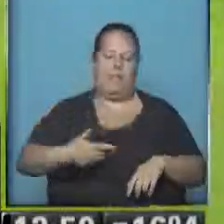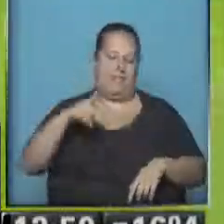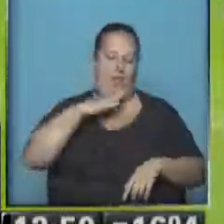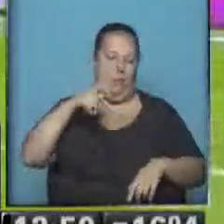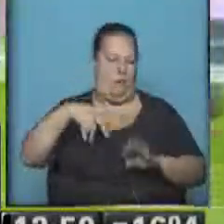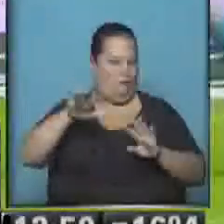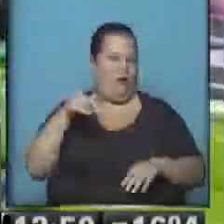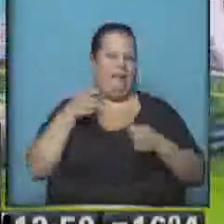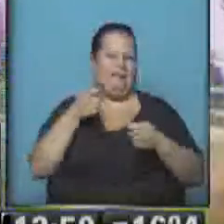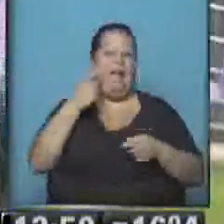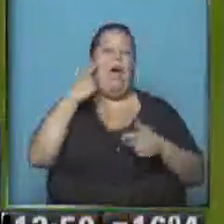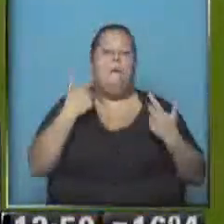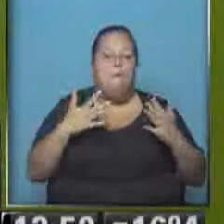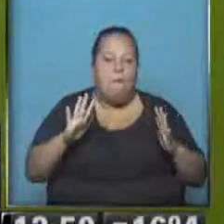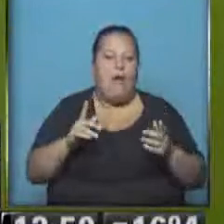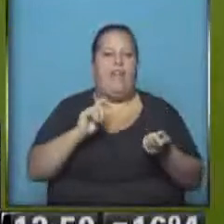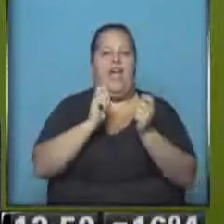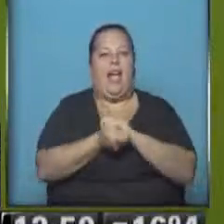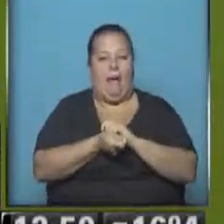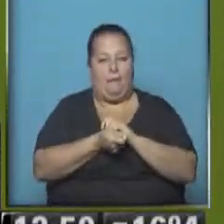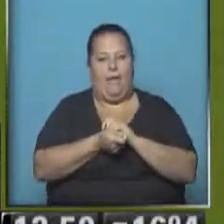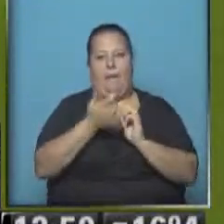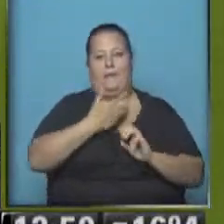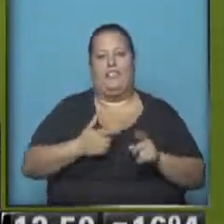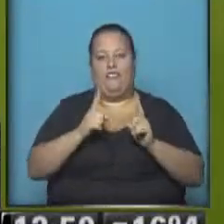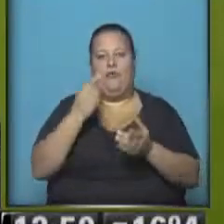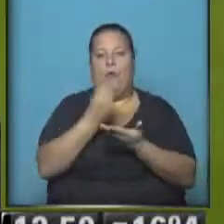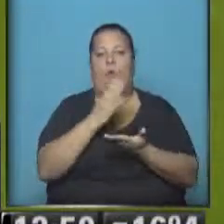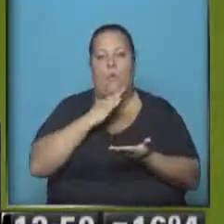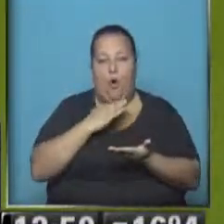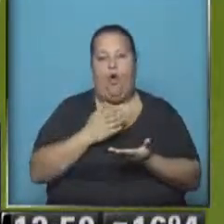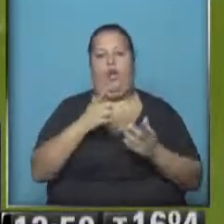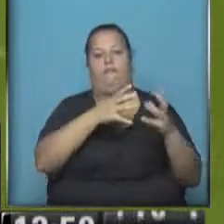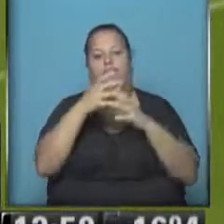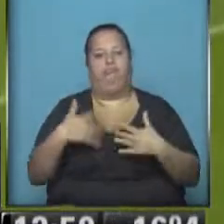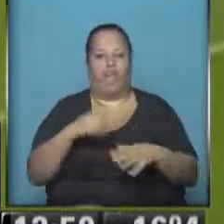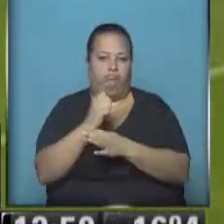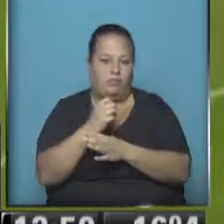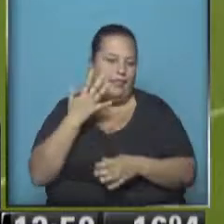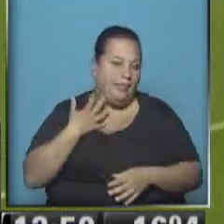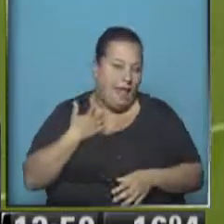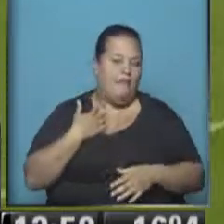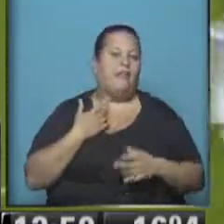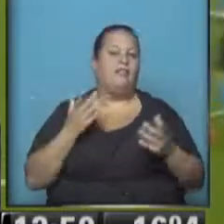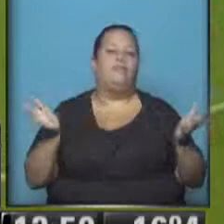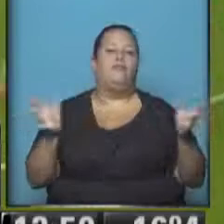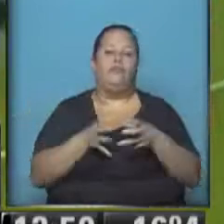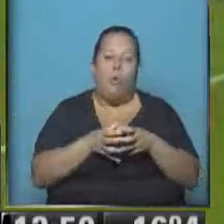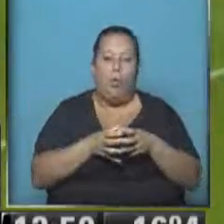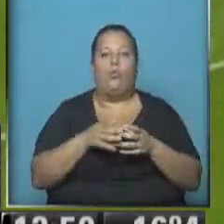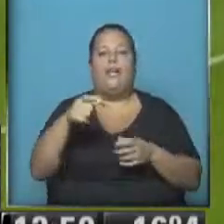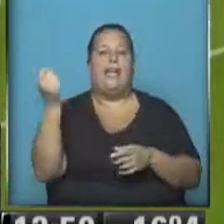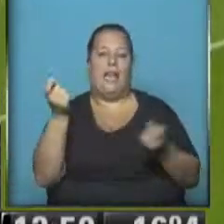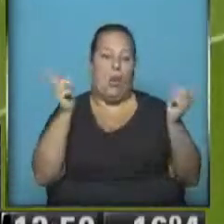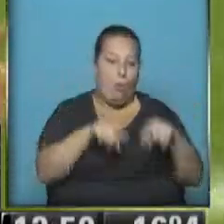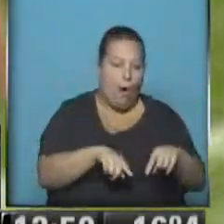decirlo, para ver si puede renovar su mandato al frente de Boca, traer un tanque como Carlitos Tevez. Todo se conjuga, él quiere